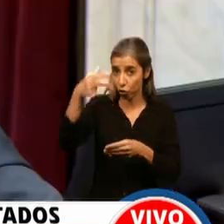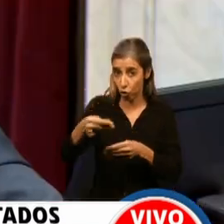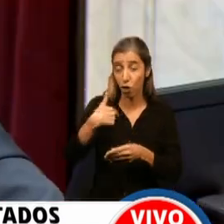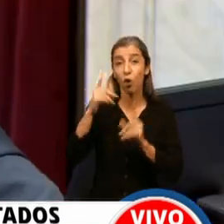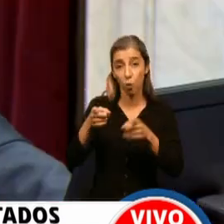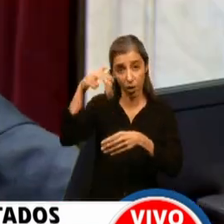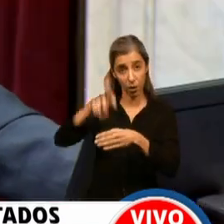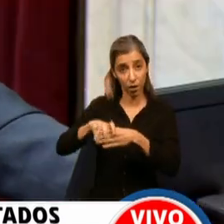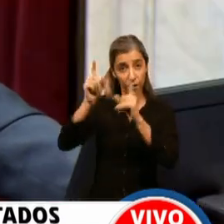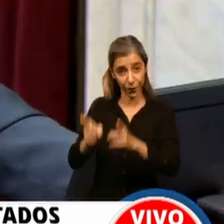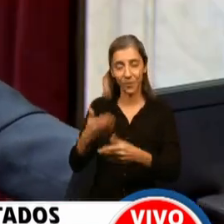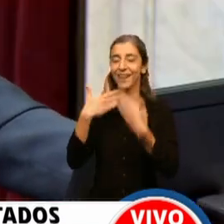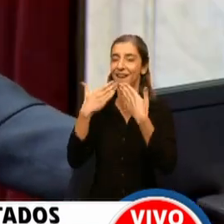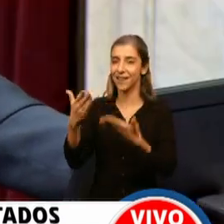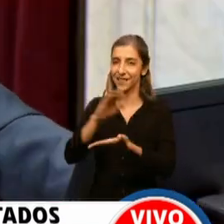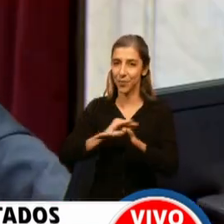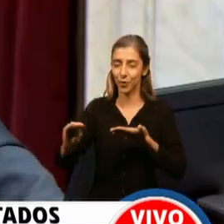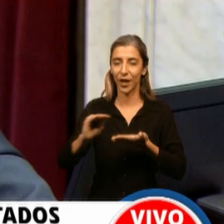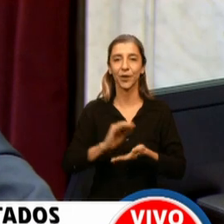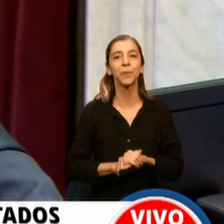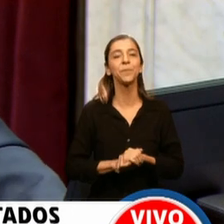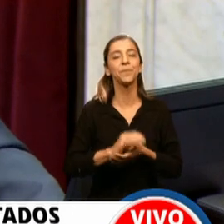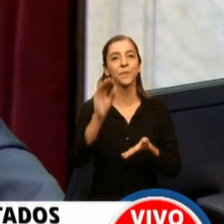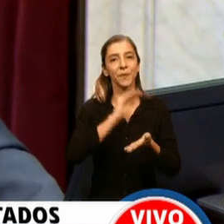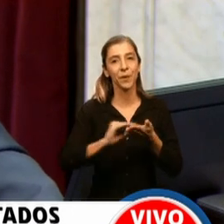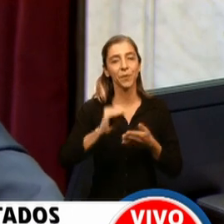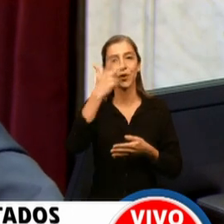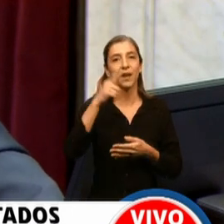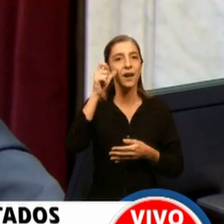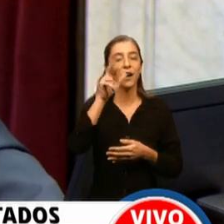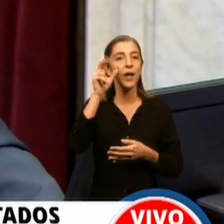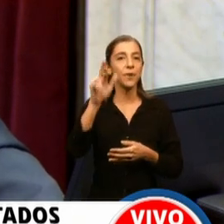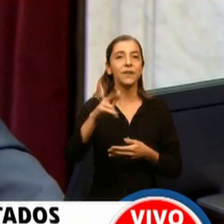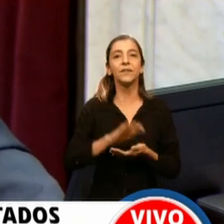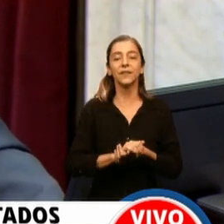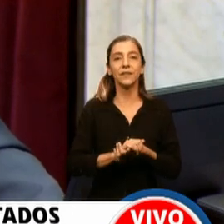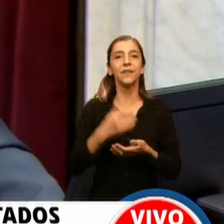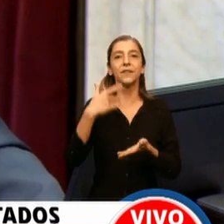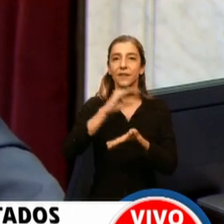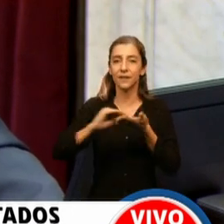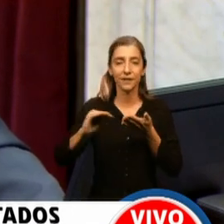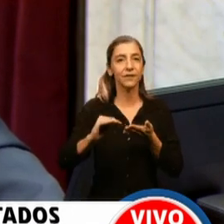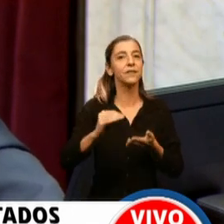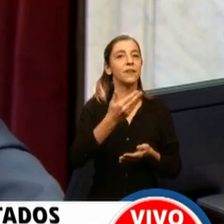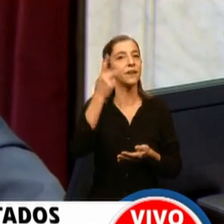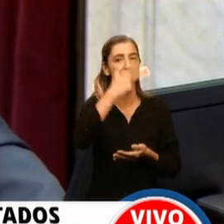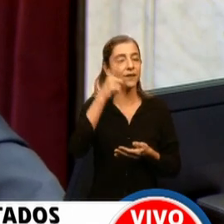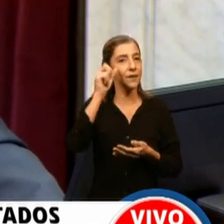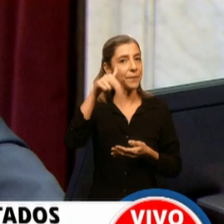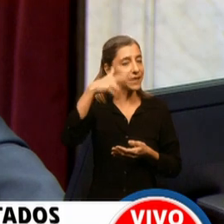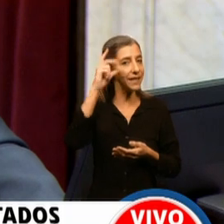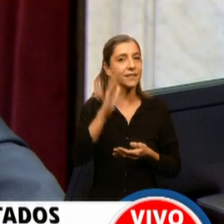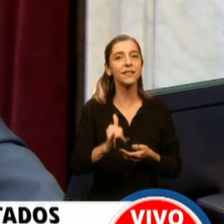se quedará el recinto gracias diputados diputado heller carlos diputada stella hernández